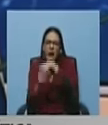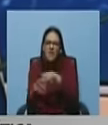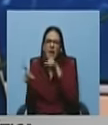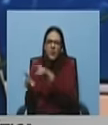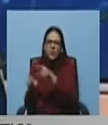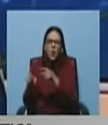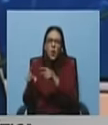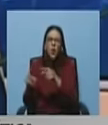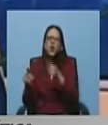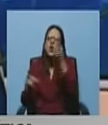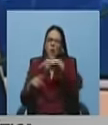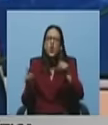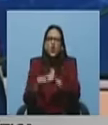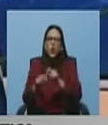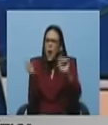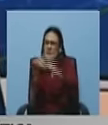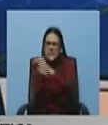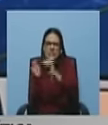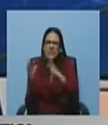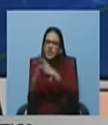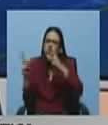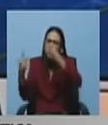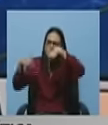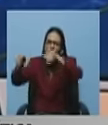una trama de corrupción desmantelada, en proceso de